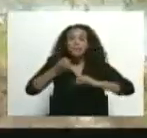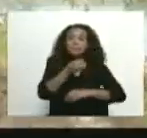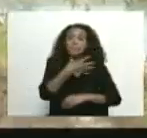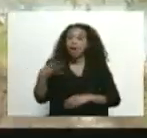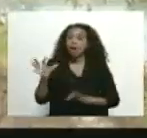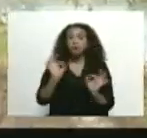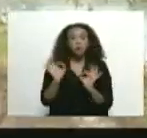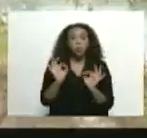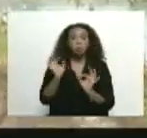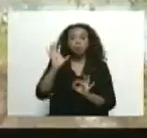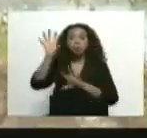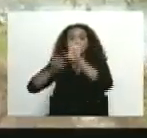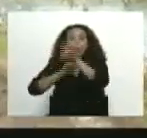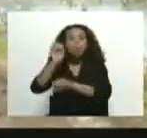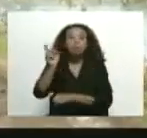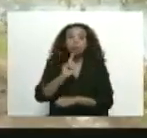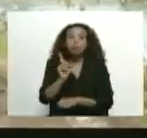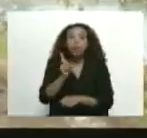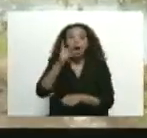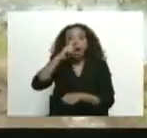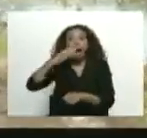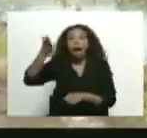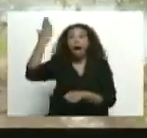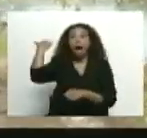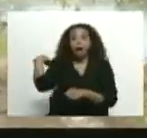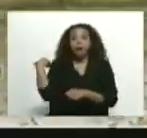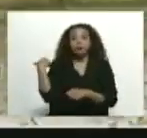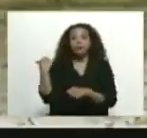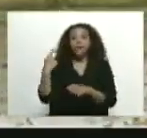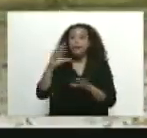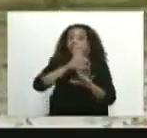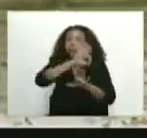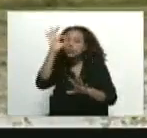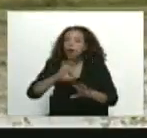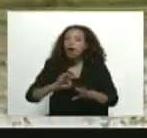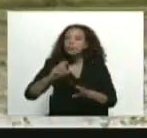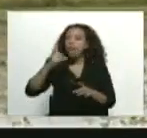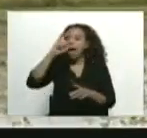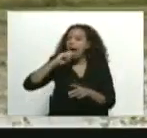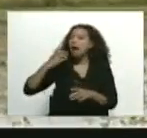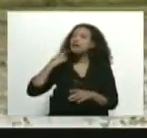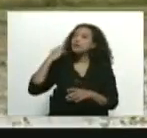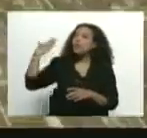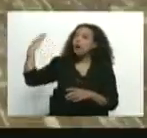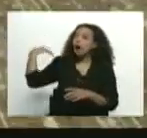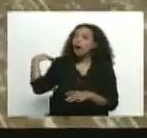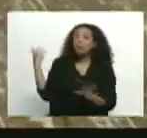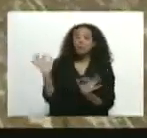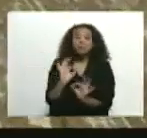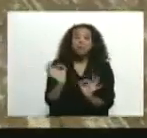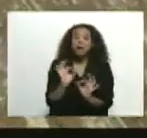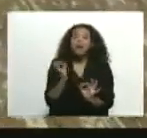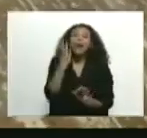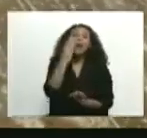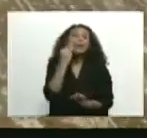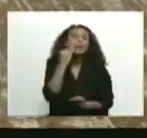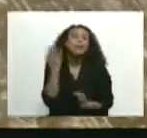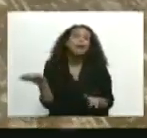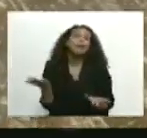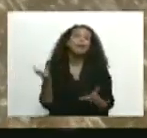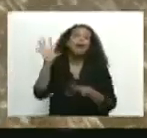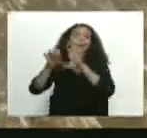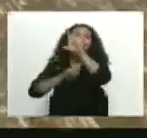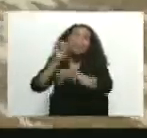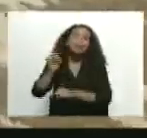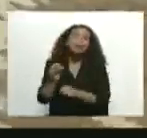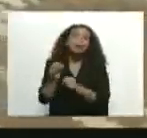blanco. Eso en muchos años, si buscamos el récord hacia atrás, no había sucedido porque nos acostumbramos a una economía